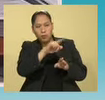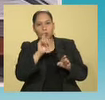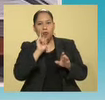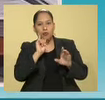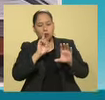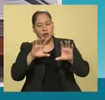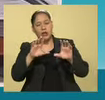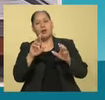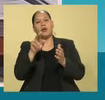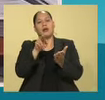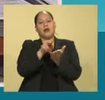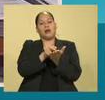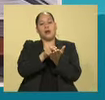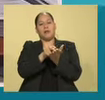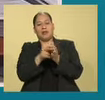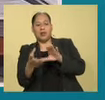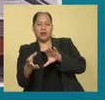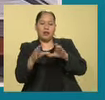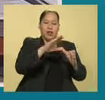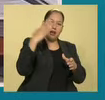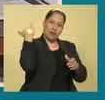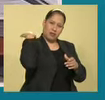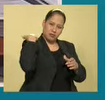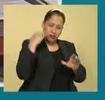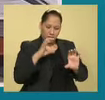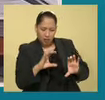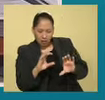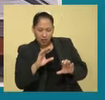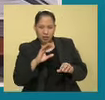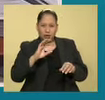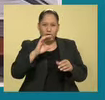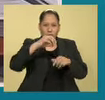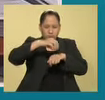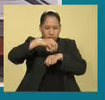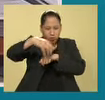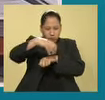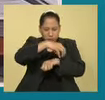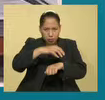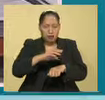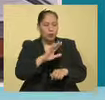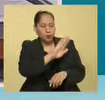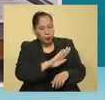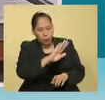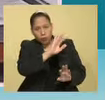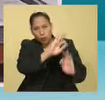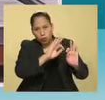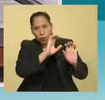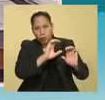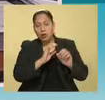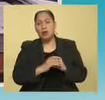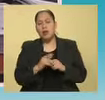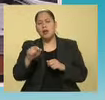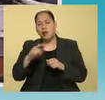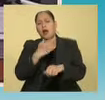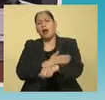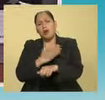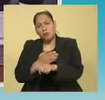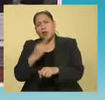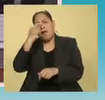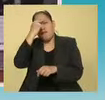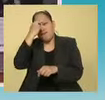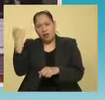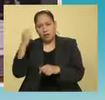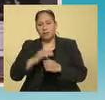está postrada. Entonces, la atención médica en esa etapa se vuelve bastante sencilla, el acompañamiento.